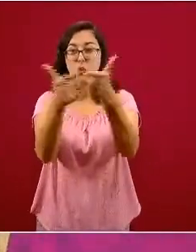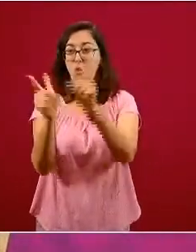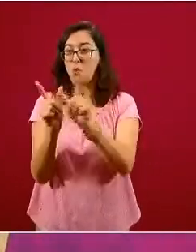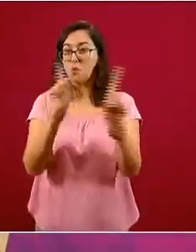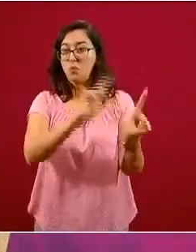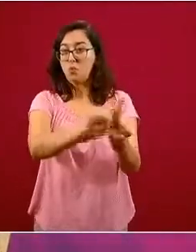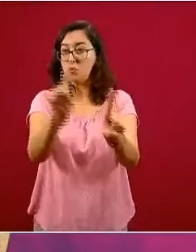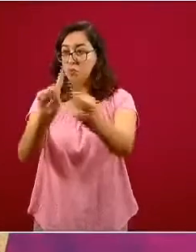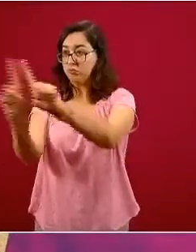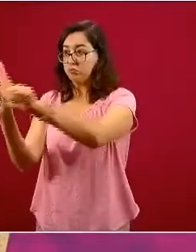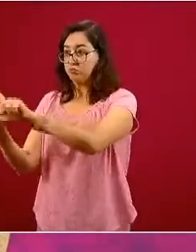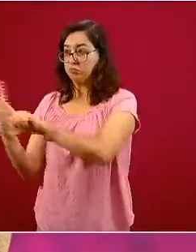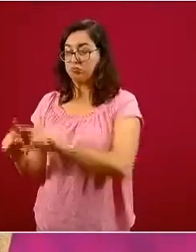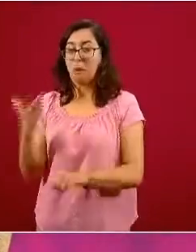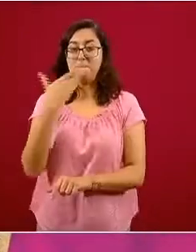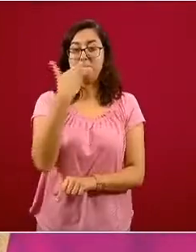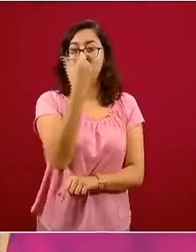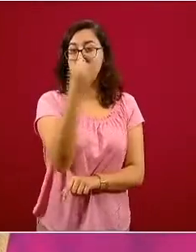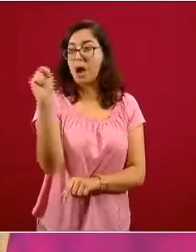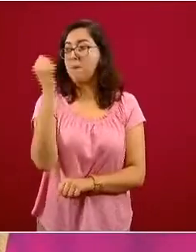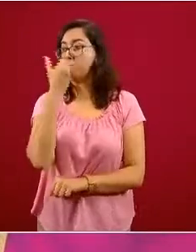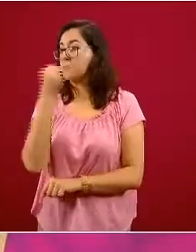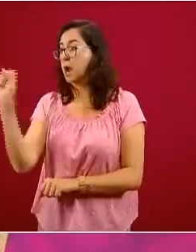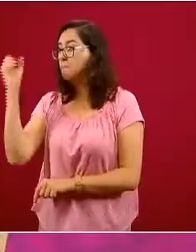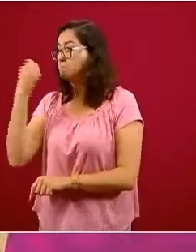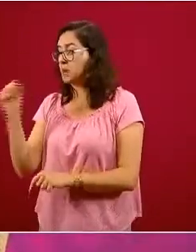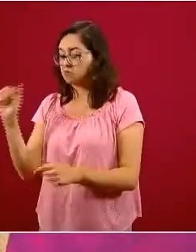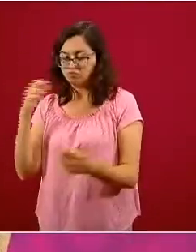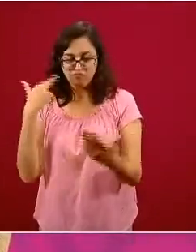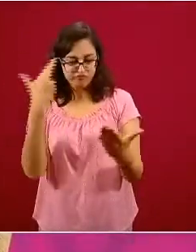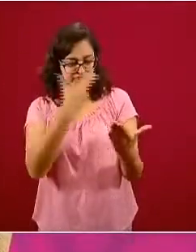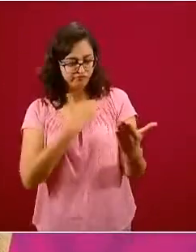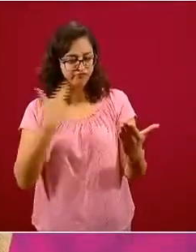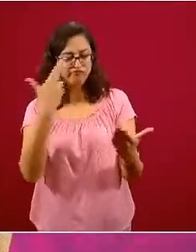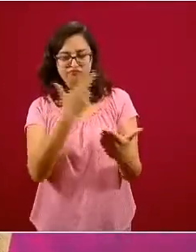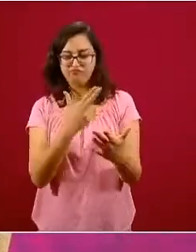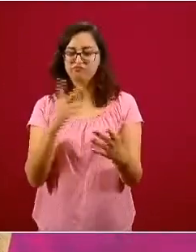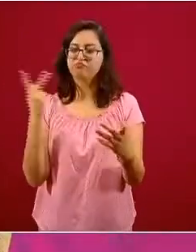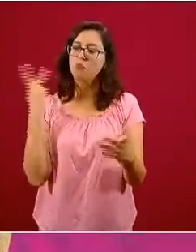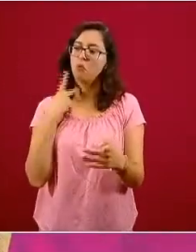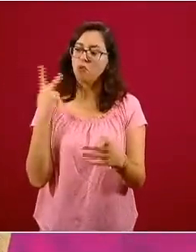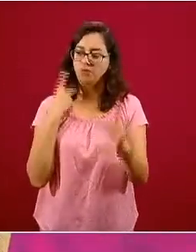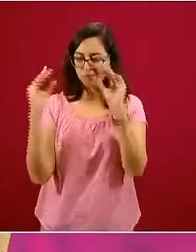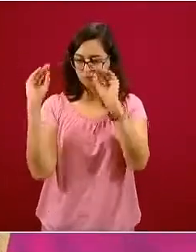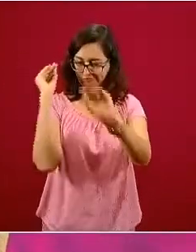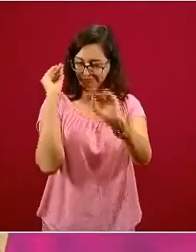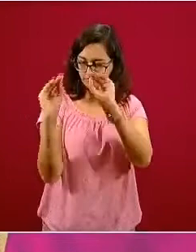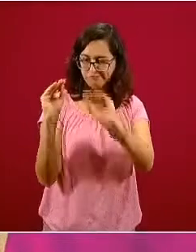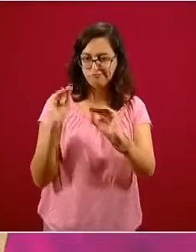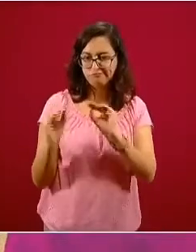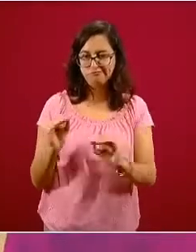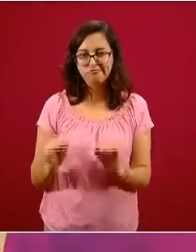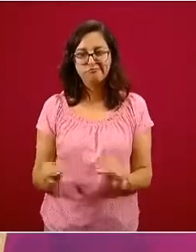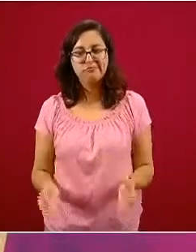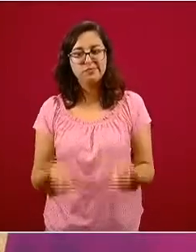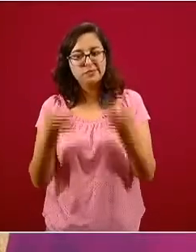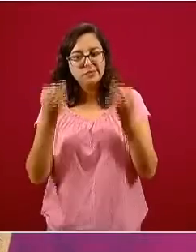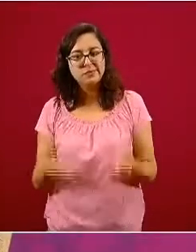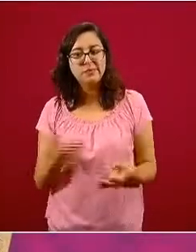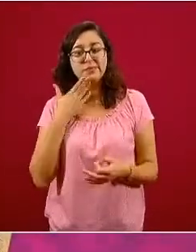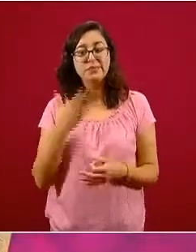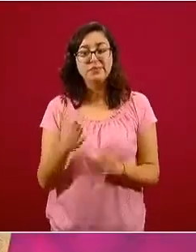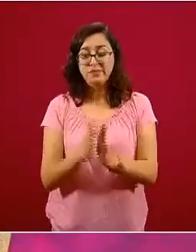de alto rendimiento para lograr una política pública. Este libro es fundamental, como